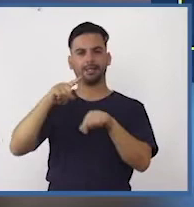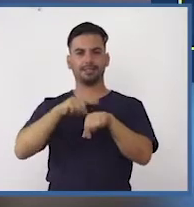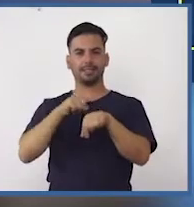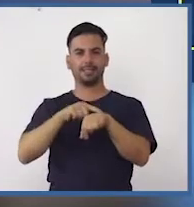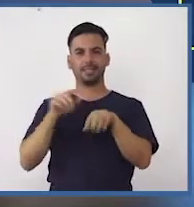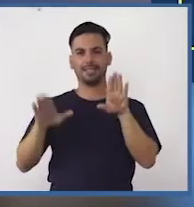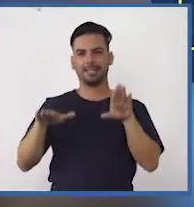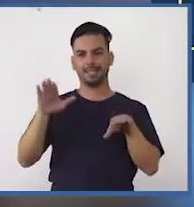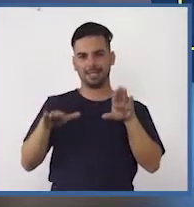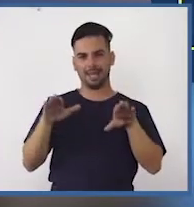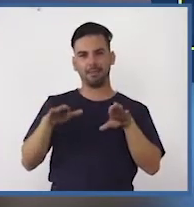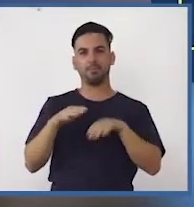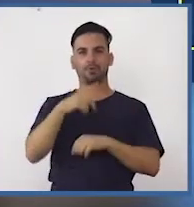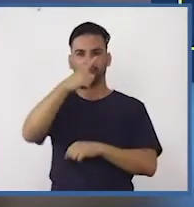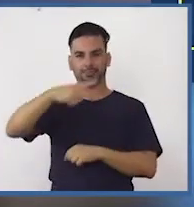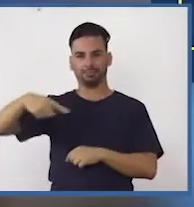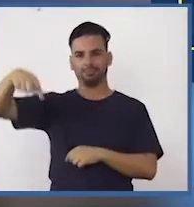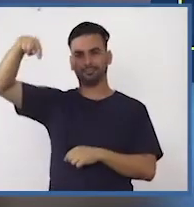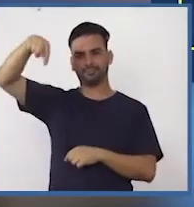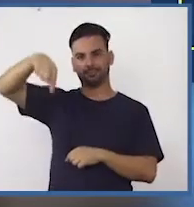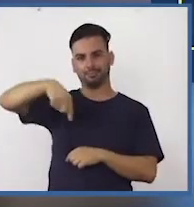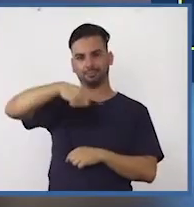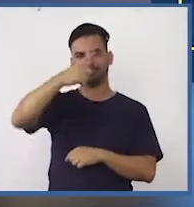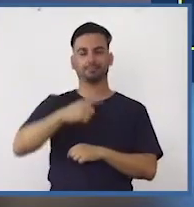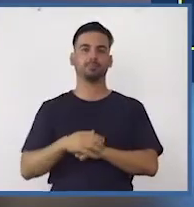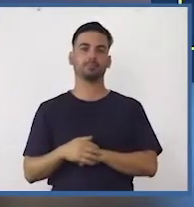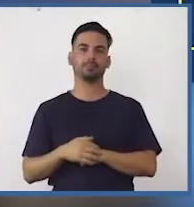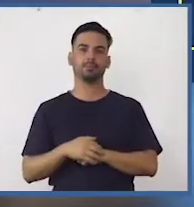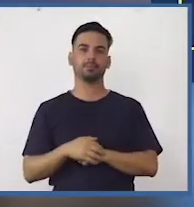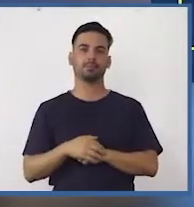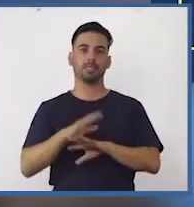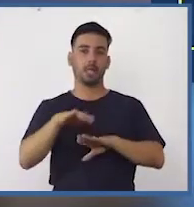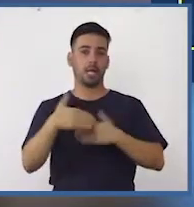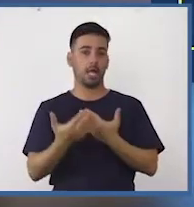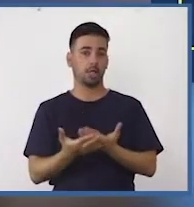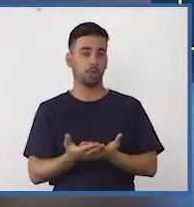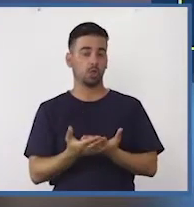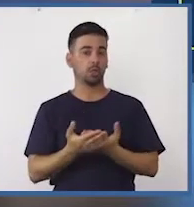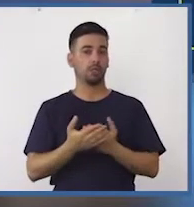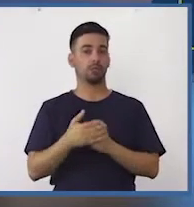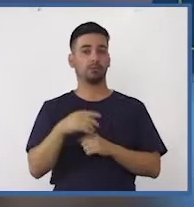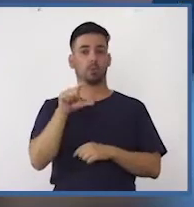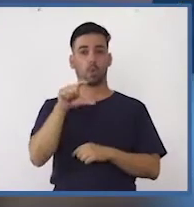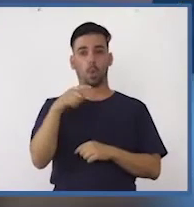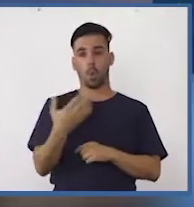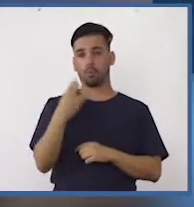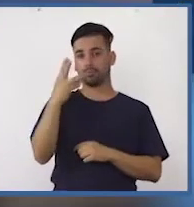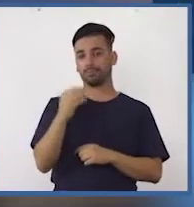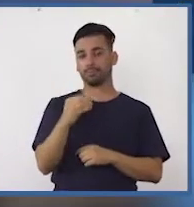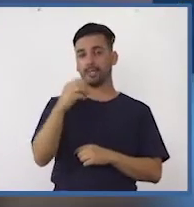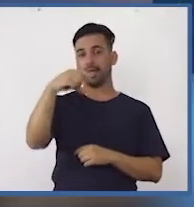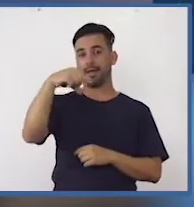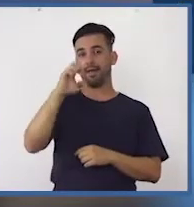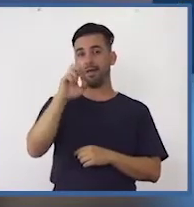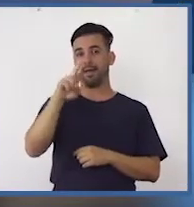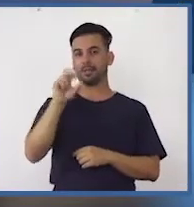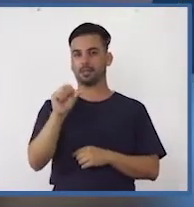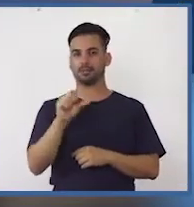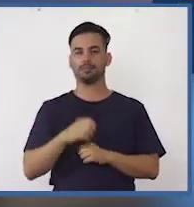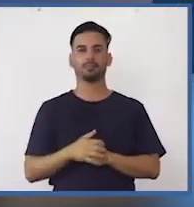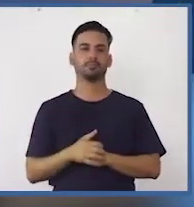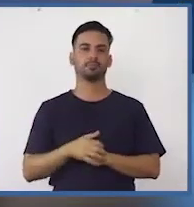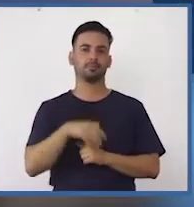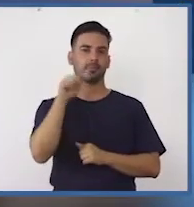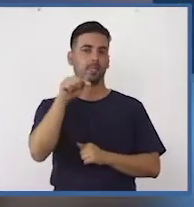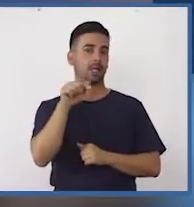El tiempo de la oscilación, ¿no verdad? Por lo tanto, ¿cuál va a ser su unidad de medida? En Hz. Por ejemplo, decimos que tenemos